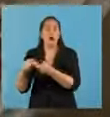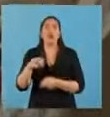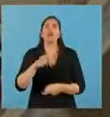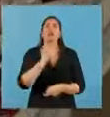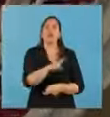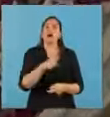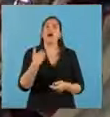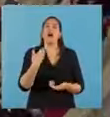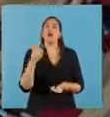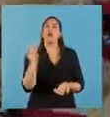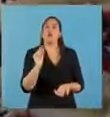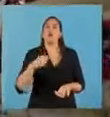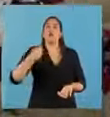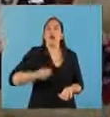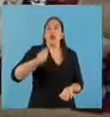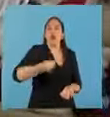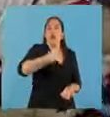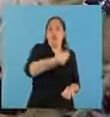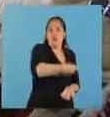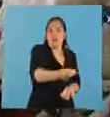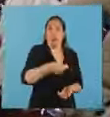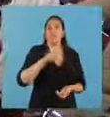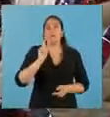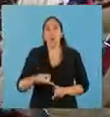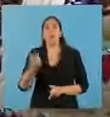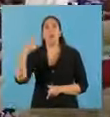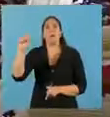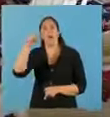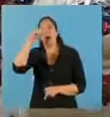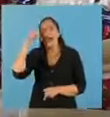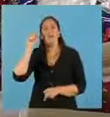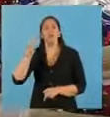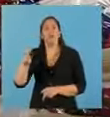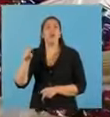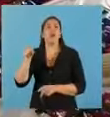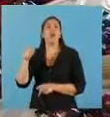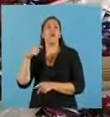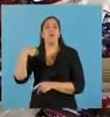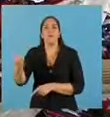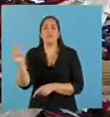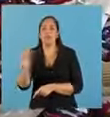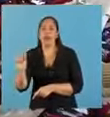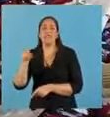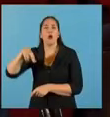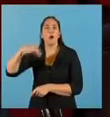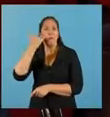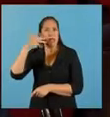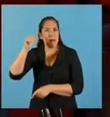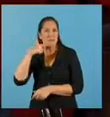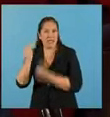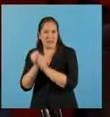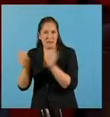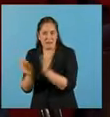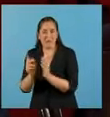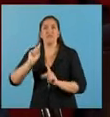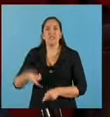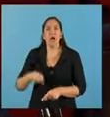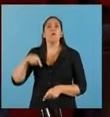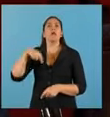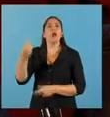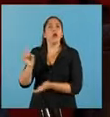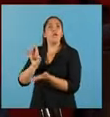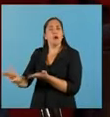créditos de Banco Nación para pymes. Decretamos la doble indemnización para despidos sin causa. Relanzamos el